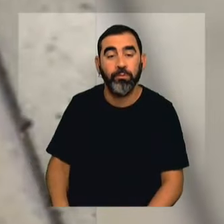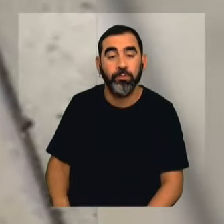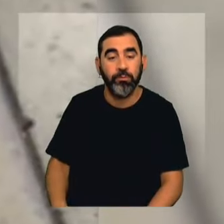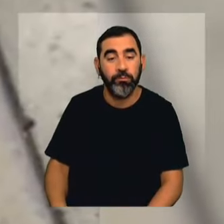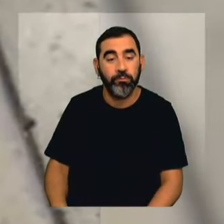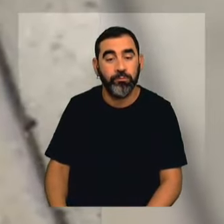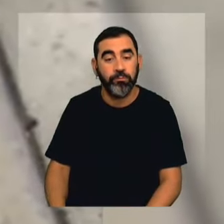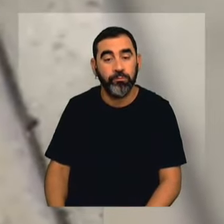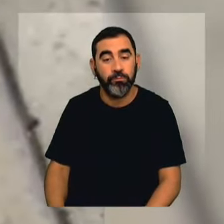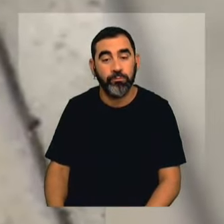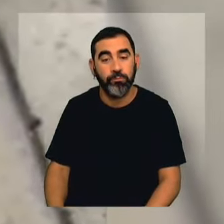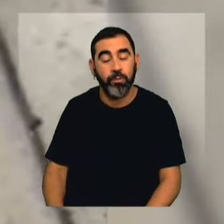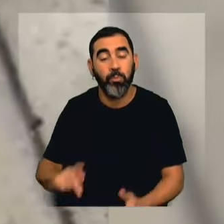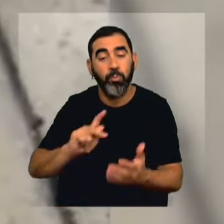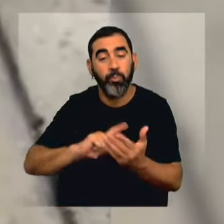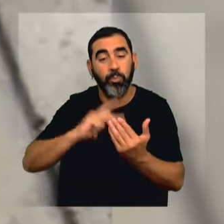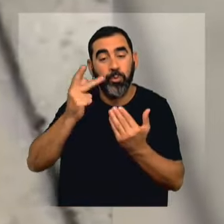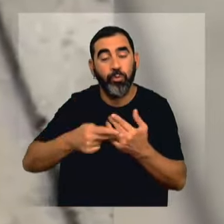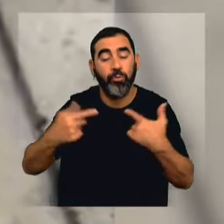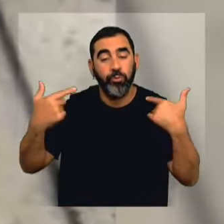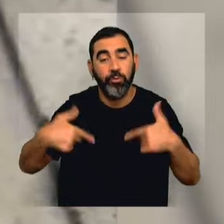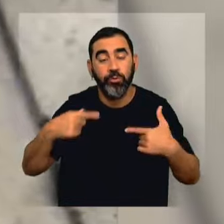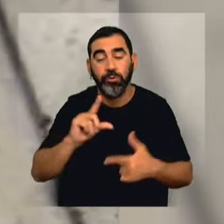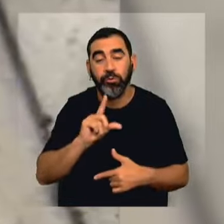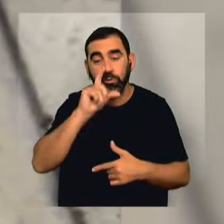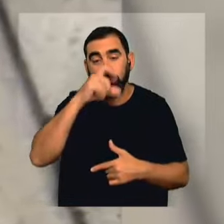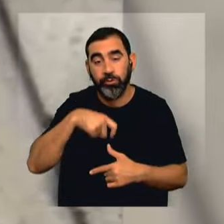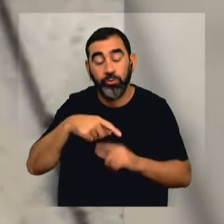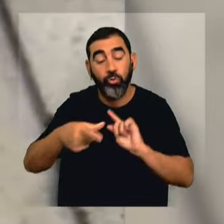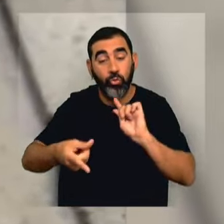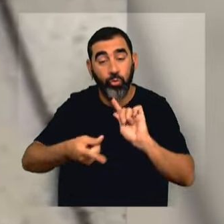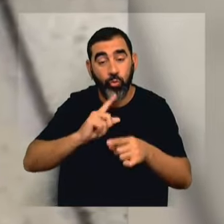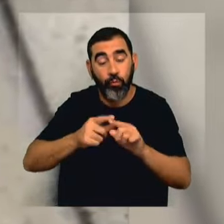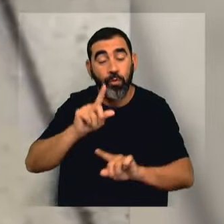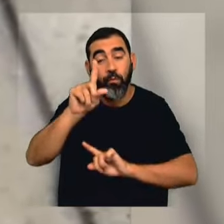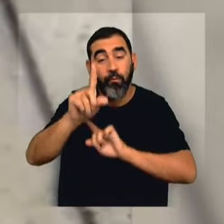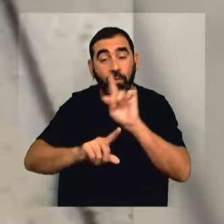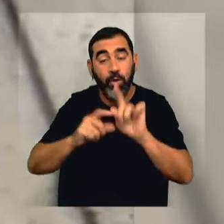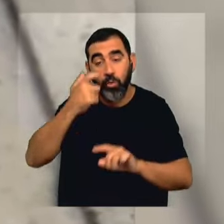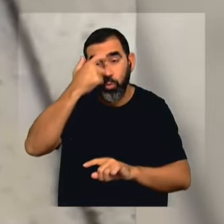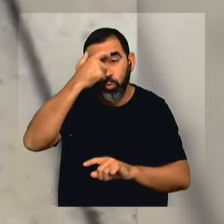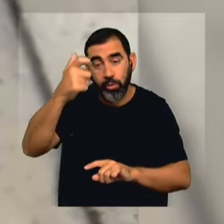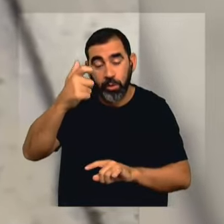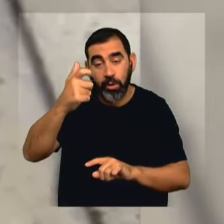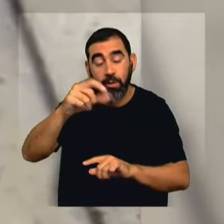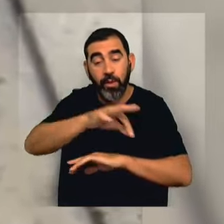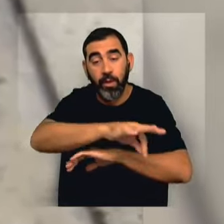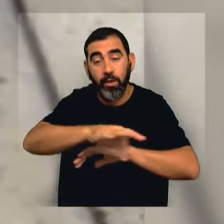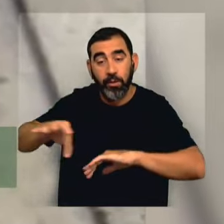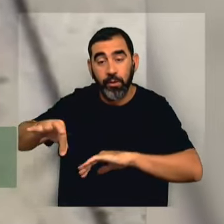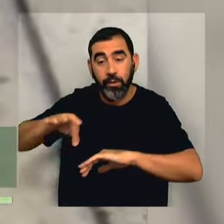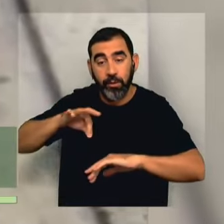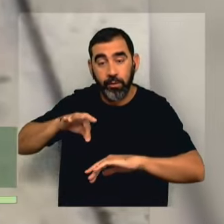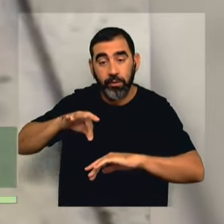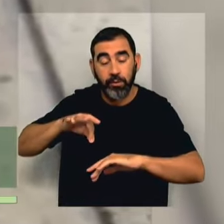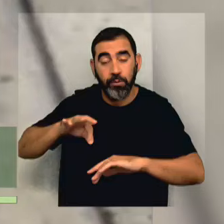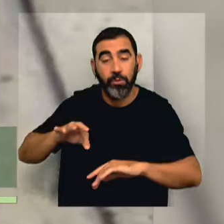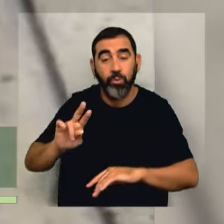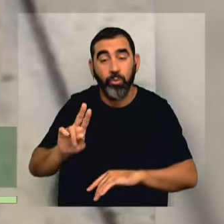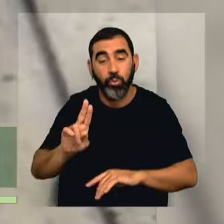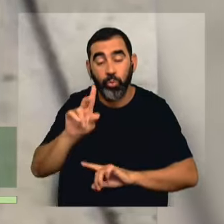veredas el proyecto de la intendencia de Montevideo en convenio con las facultades de ciencias y de arquitectura diseño y urbanismo